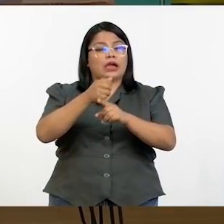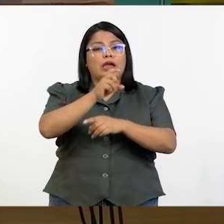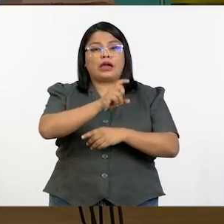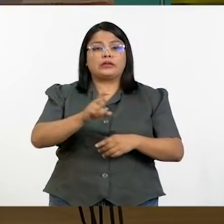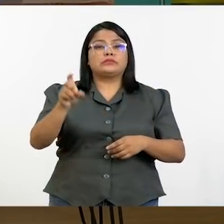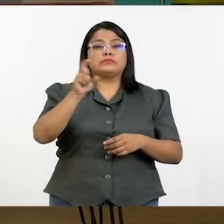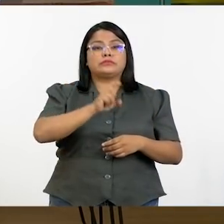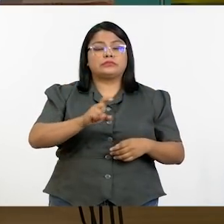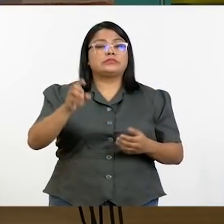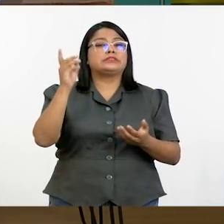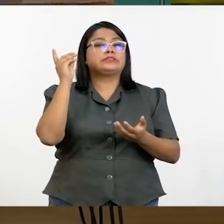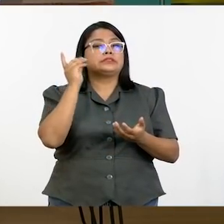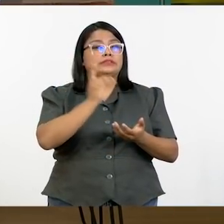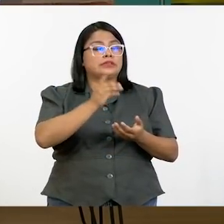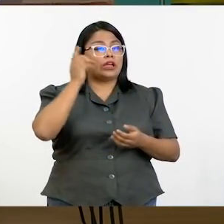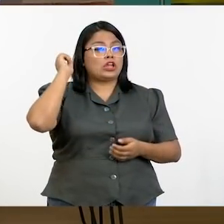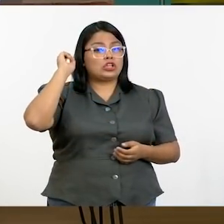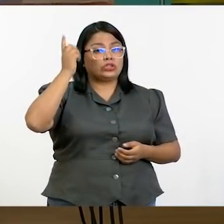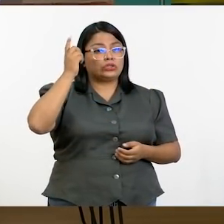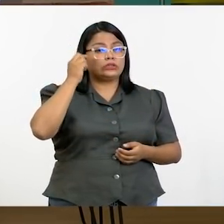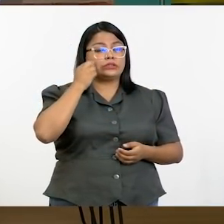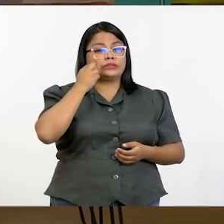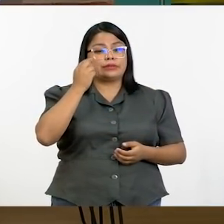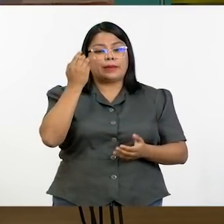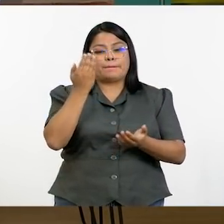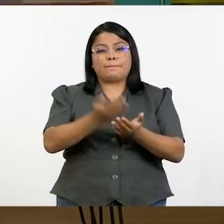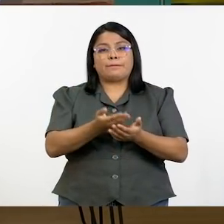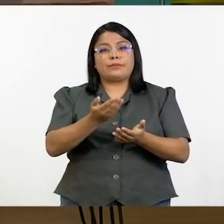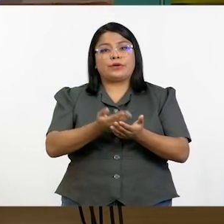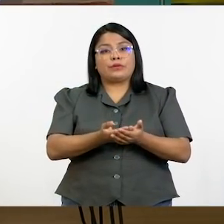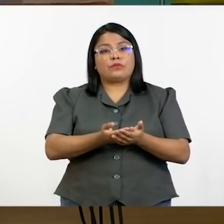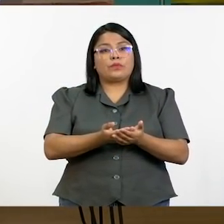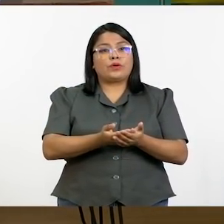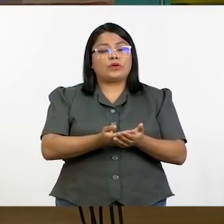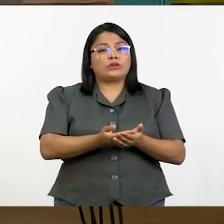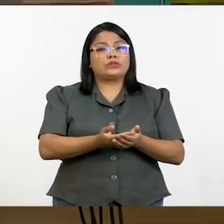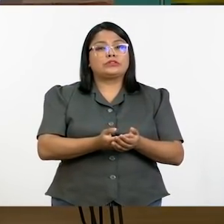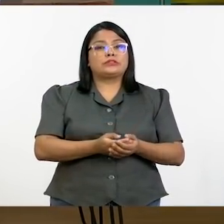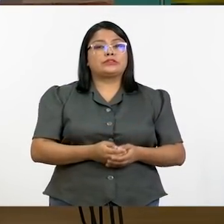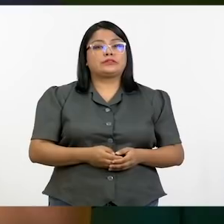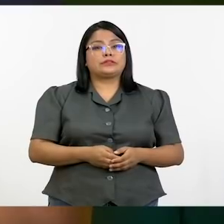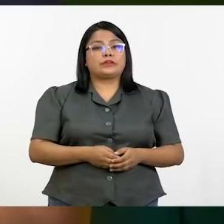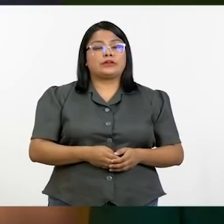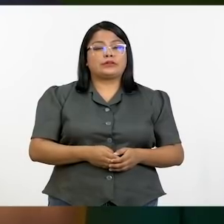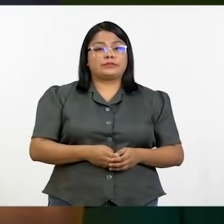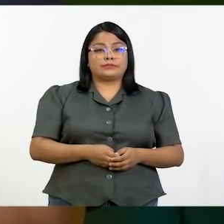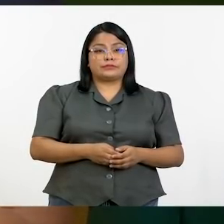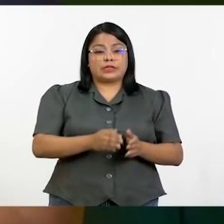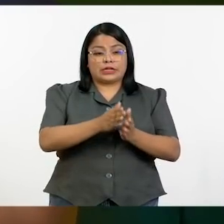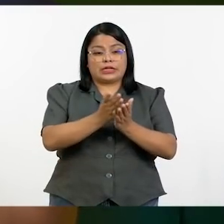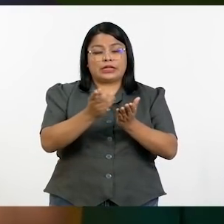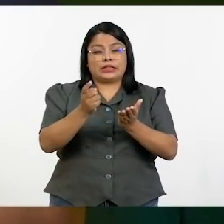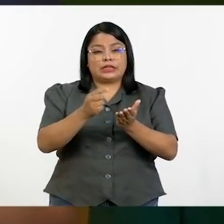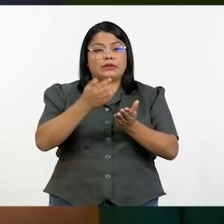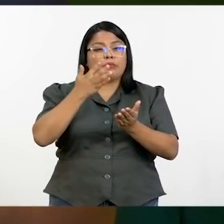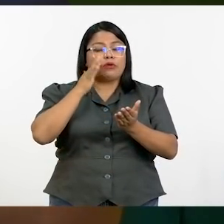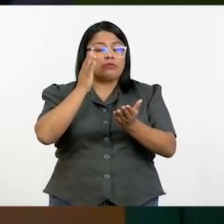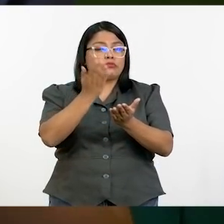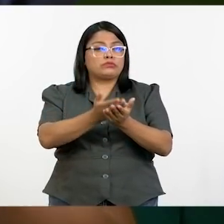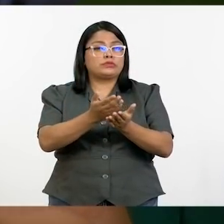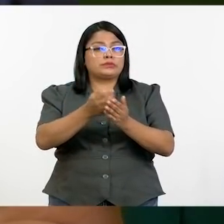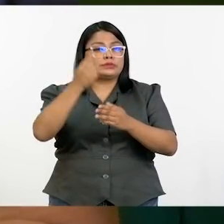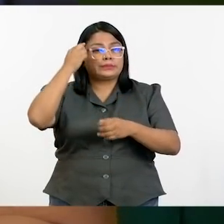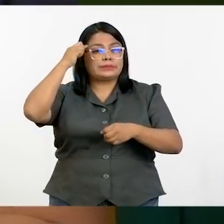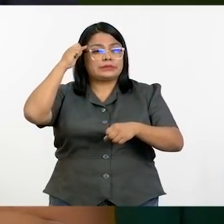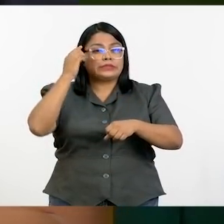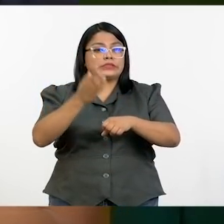de las semanas didácticas, el docente encontrará el propósito de cada sección, es decir, por ejemplo, el propósito de